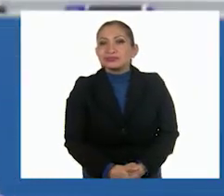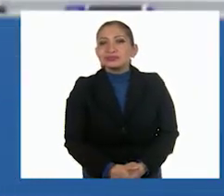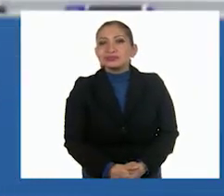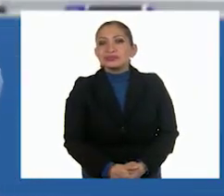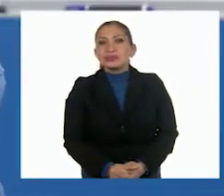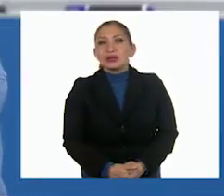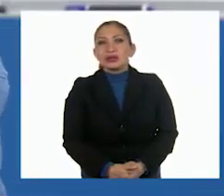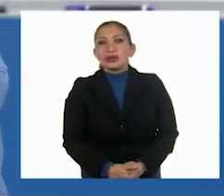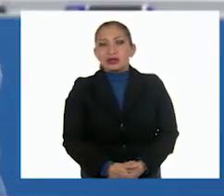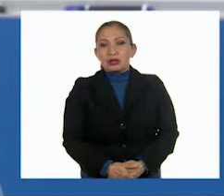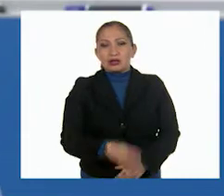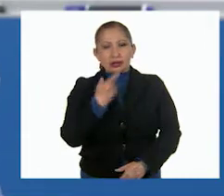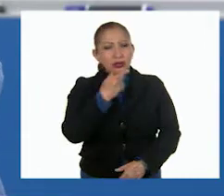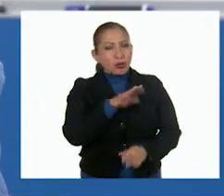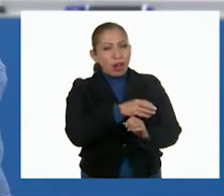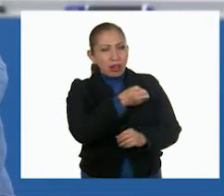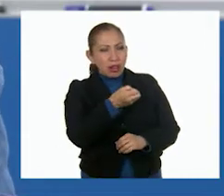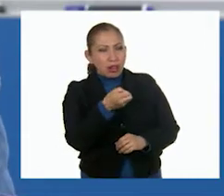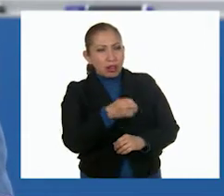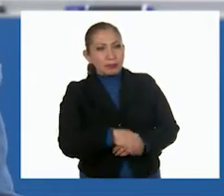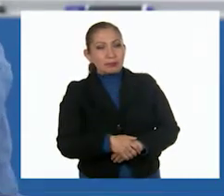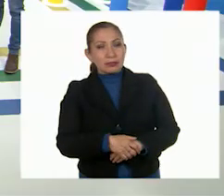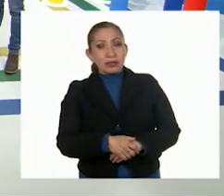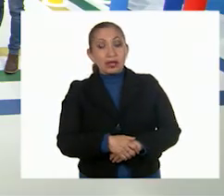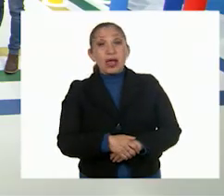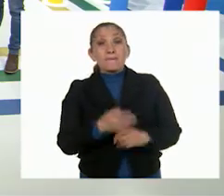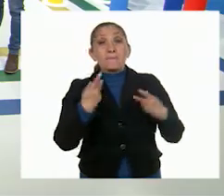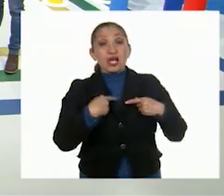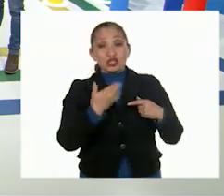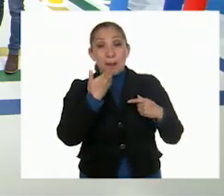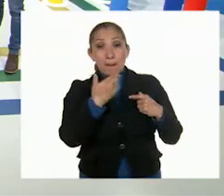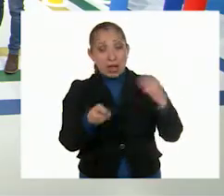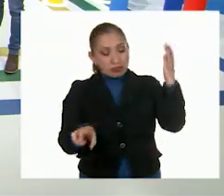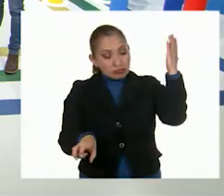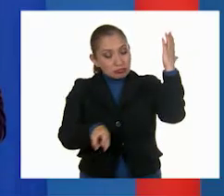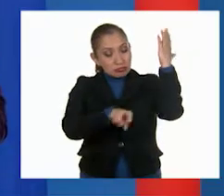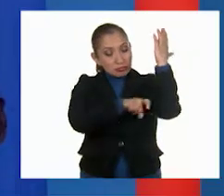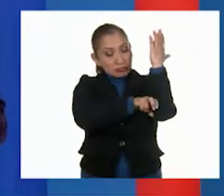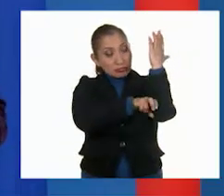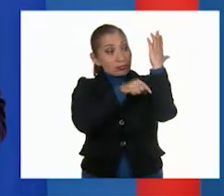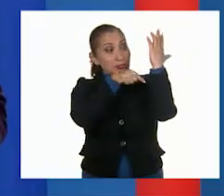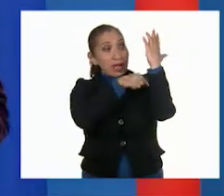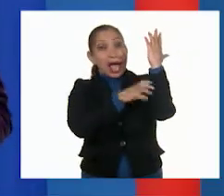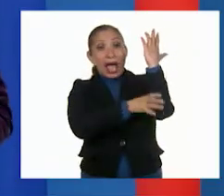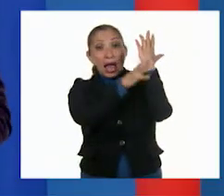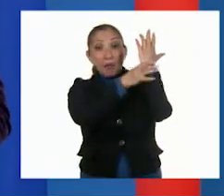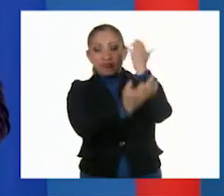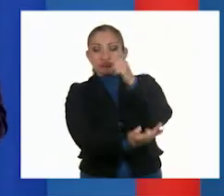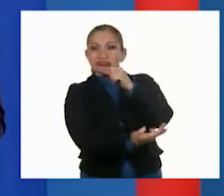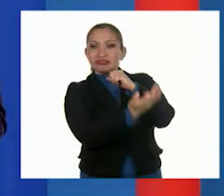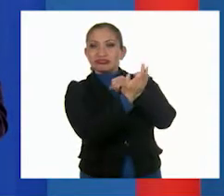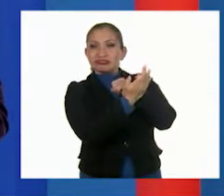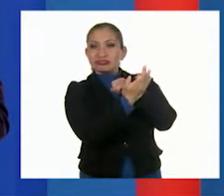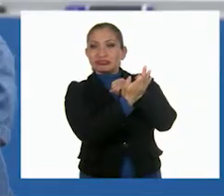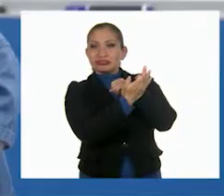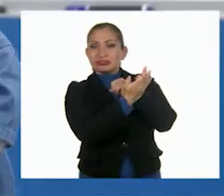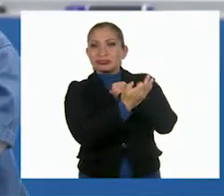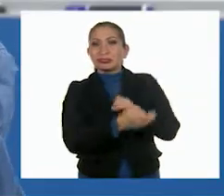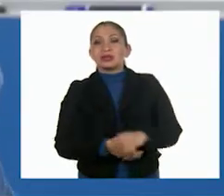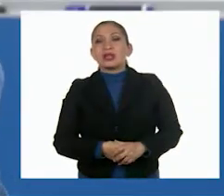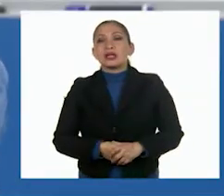¿Cómo iba el refrán, maestro? Al que a buen árbol se arrima, buena sombra le cobija.